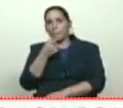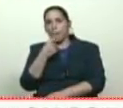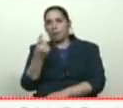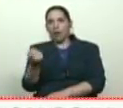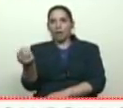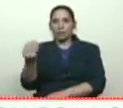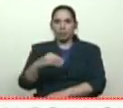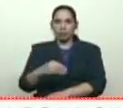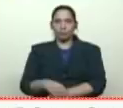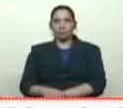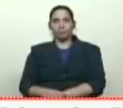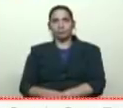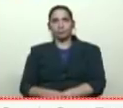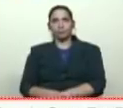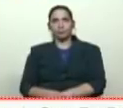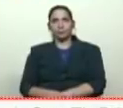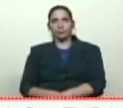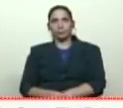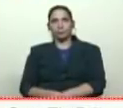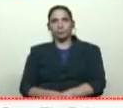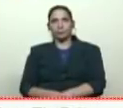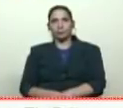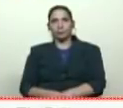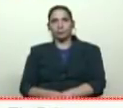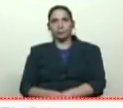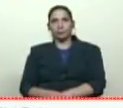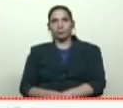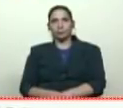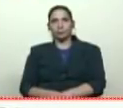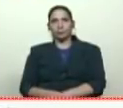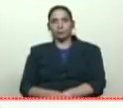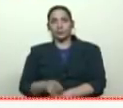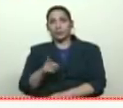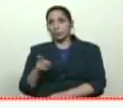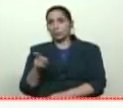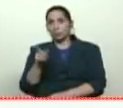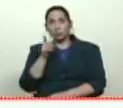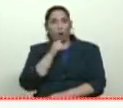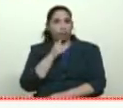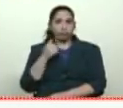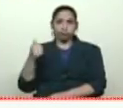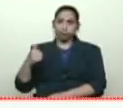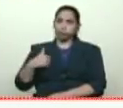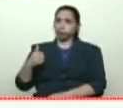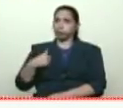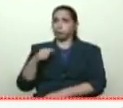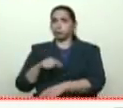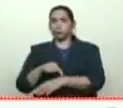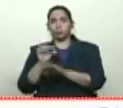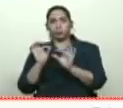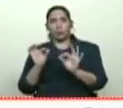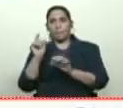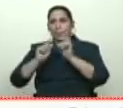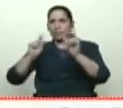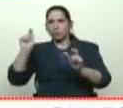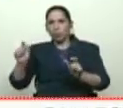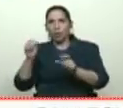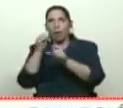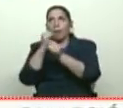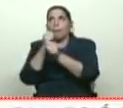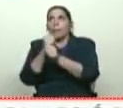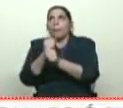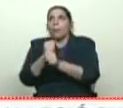¿entiende? Entonces, y eso no es cualquier momento. Hay gente que está esperando,